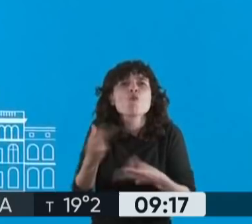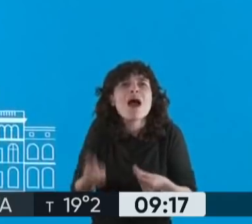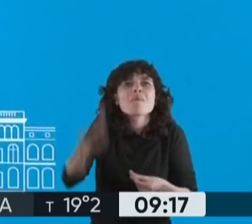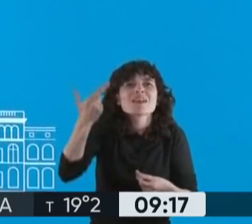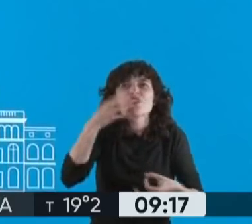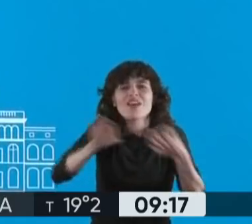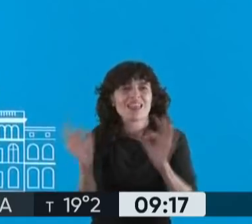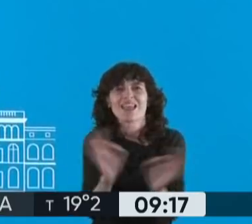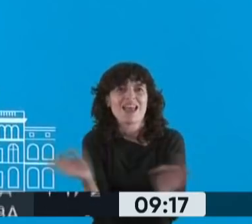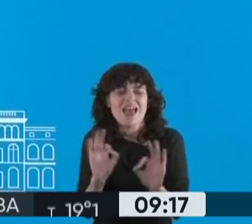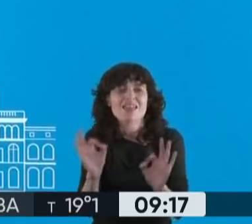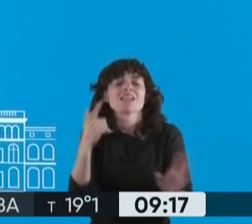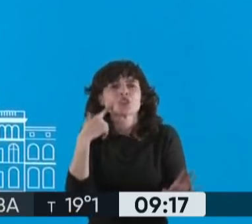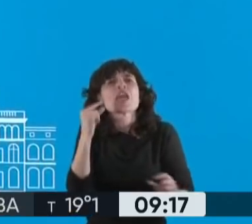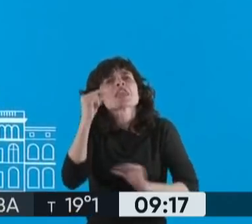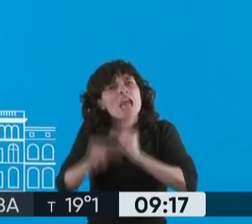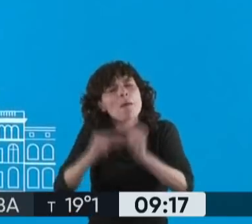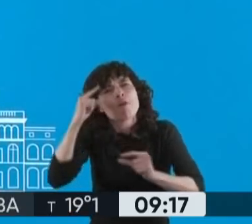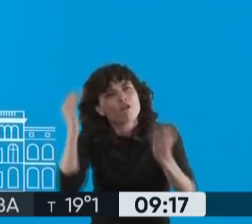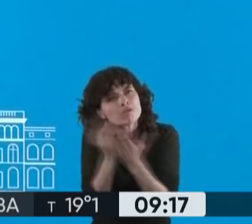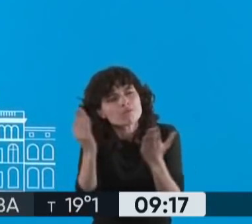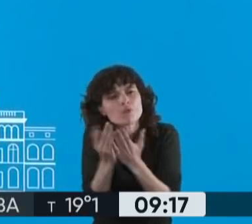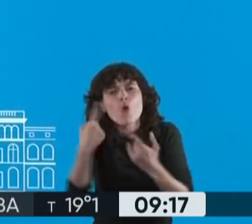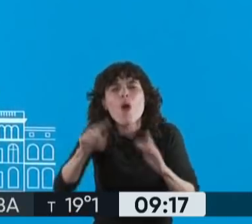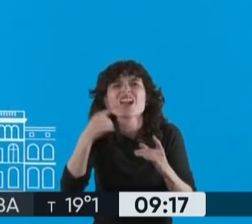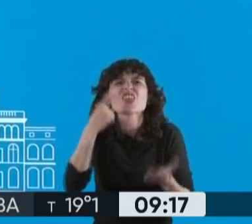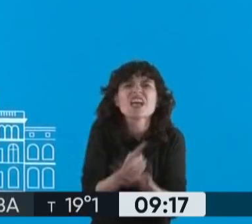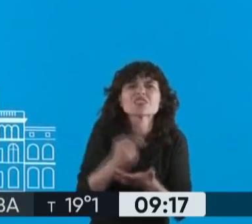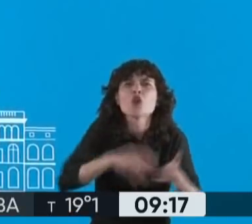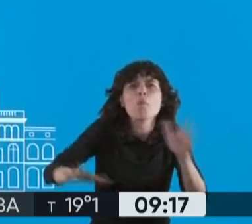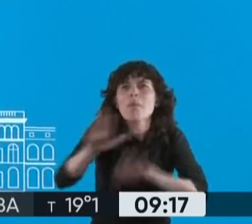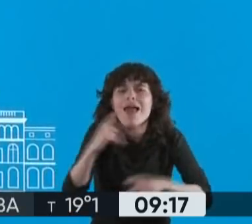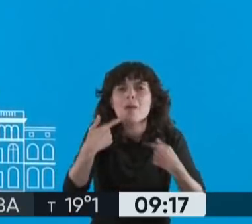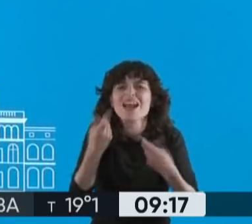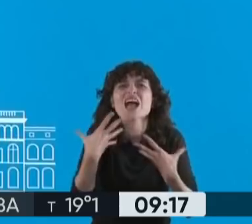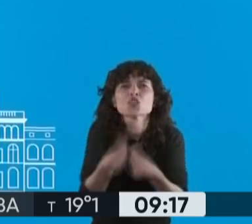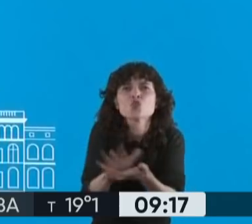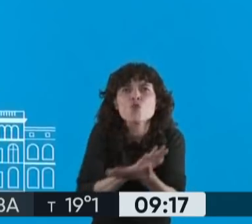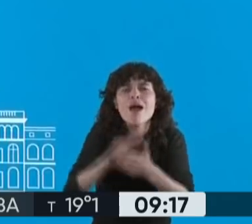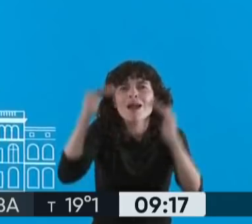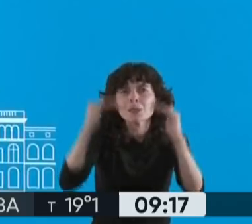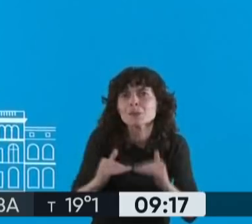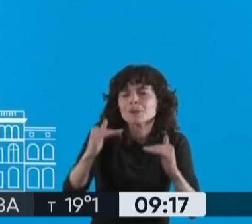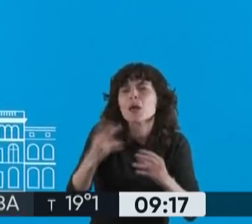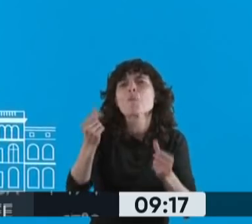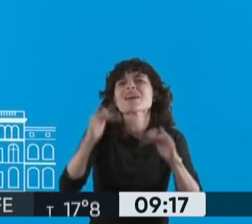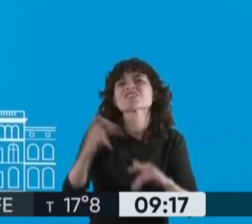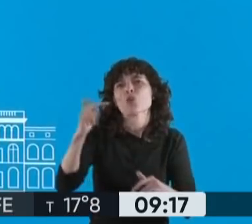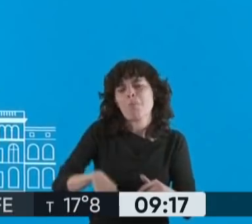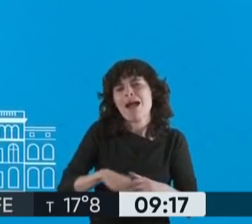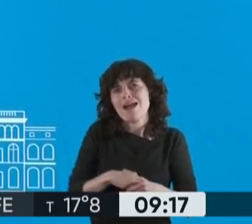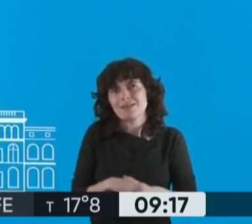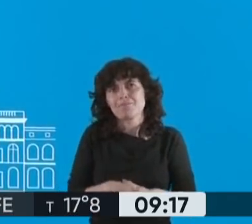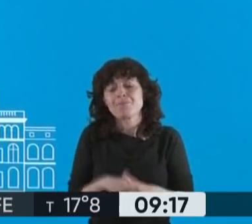está trabajando con el fideicomiso, pero se están estudiando todas las medidas que se puedan tomar para poder garantizar los precios que en este momento